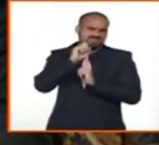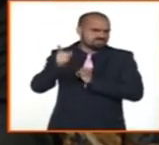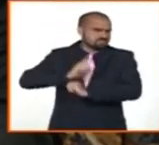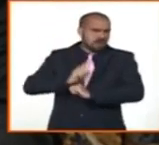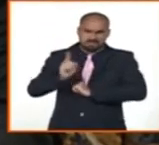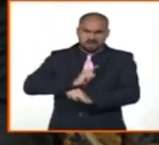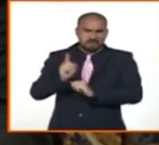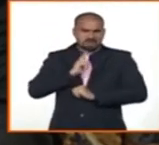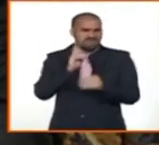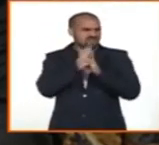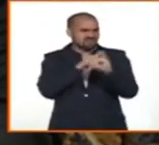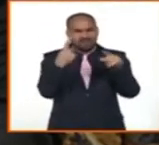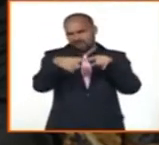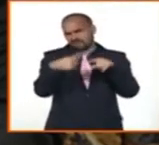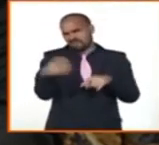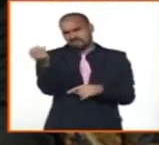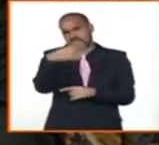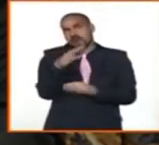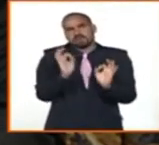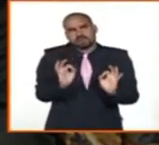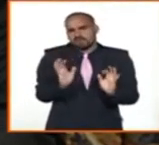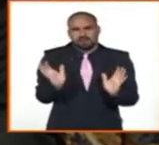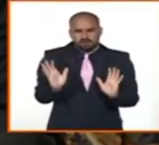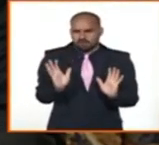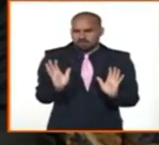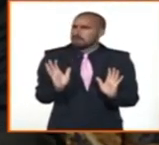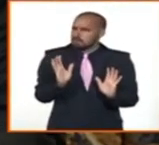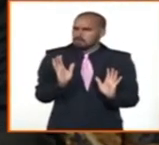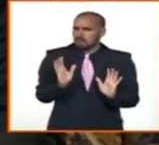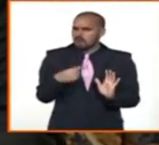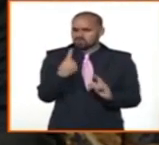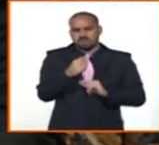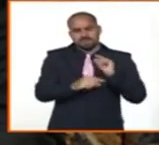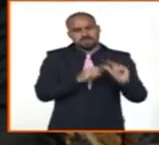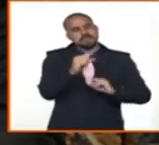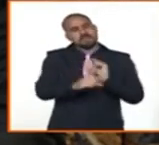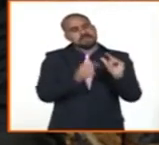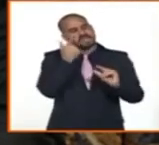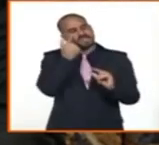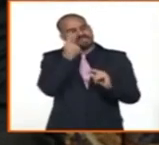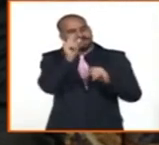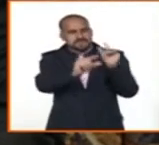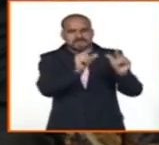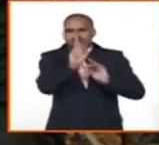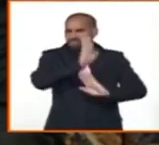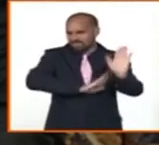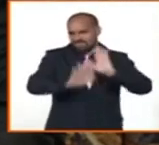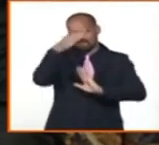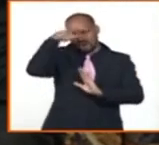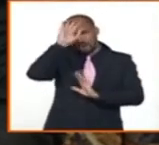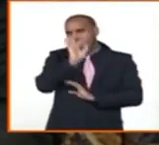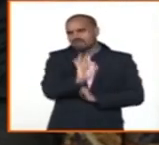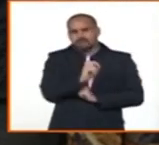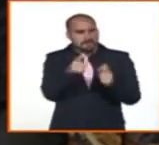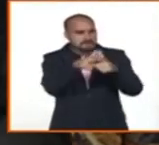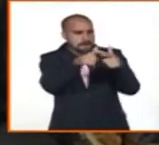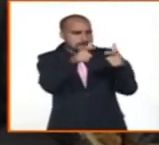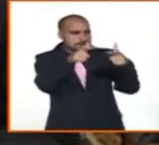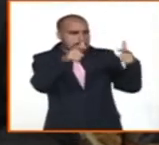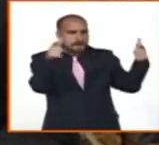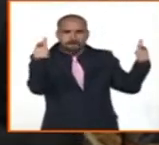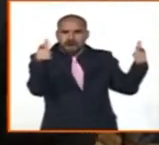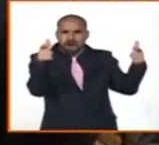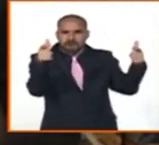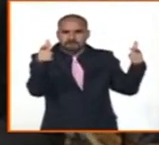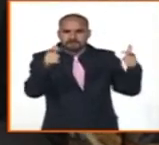ser progreso en el mundo. Pero también yo creo que vamos teniendo más espacio, vamos teniendo más articulación, vamos teniendo más presencia,